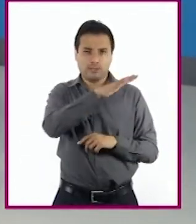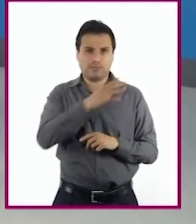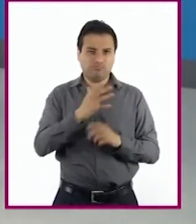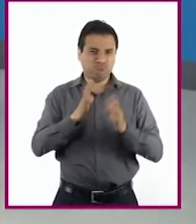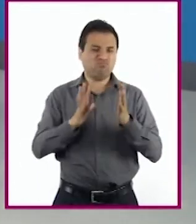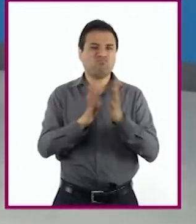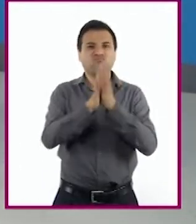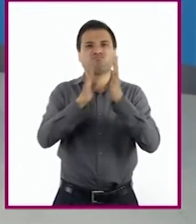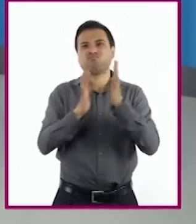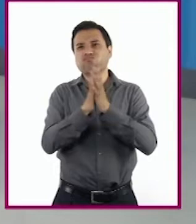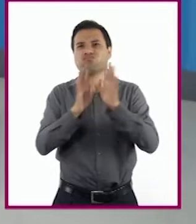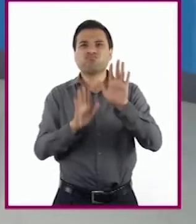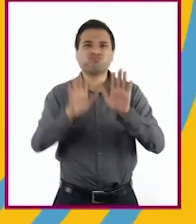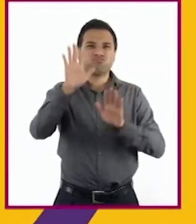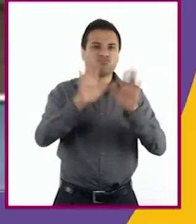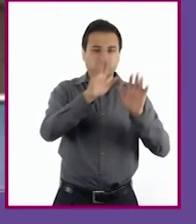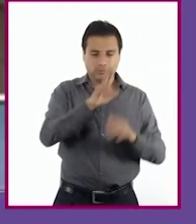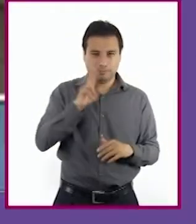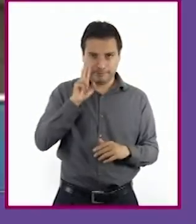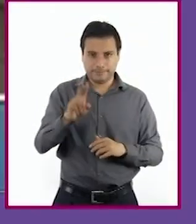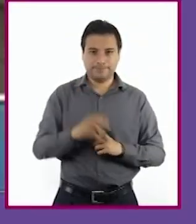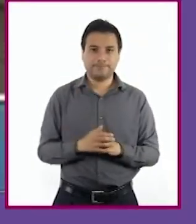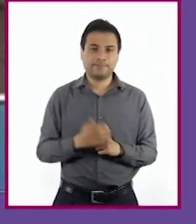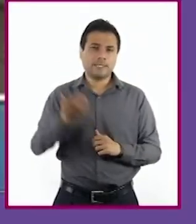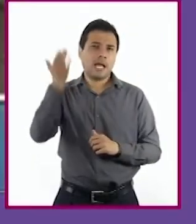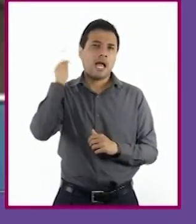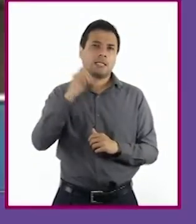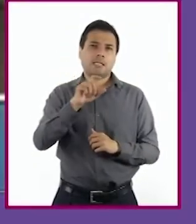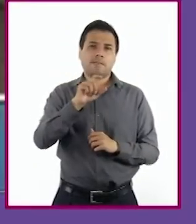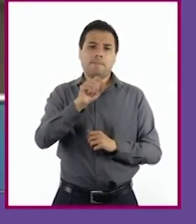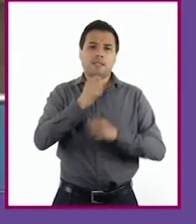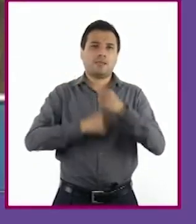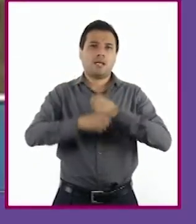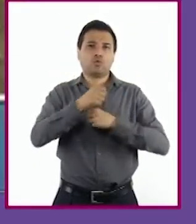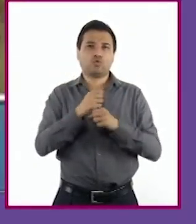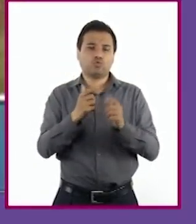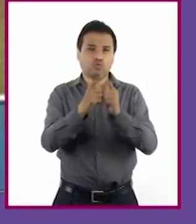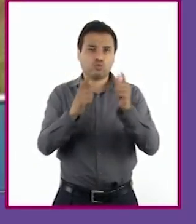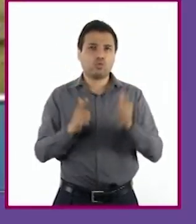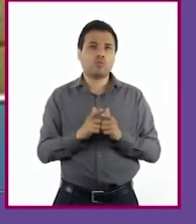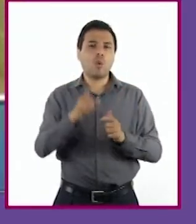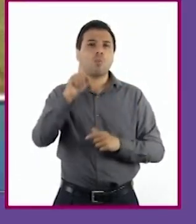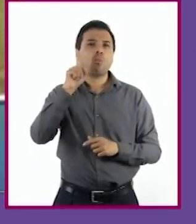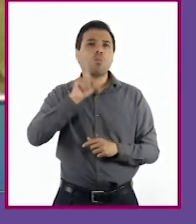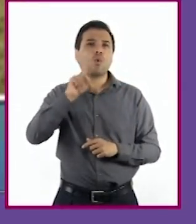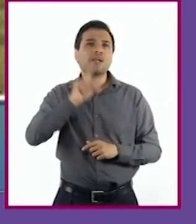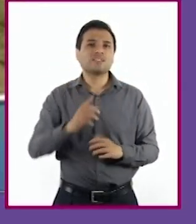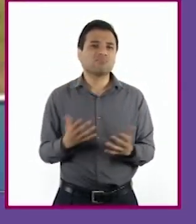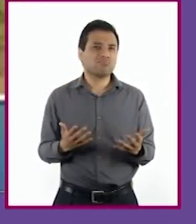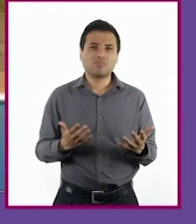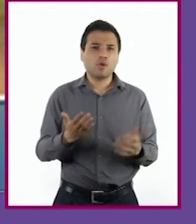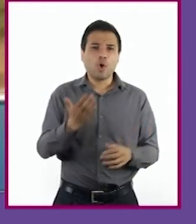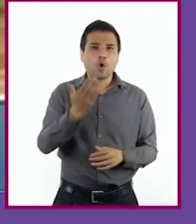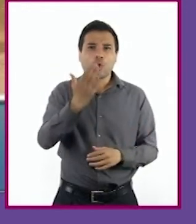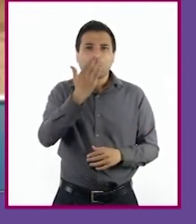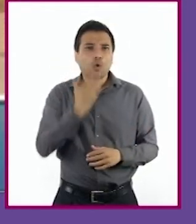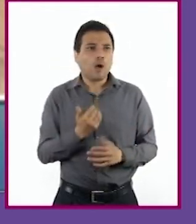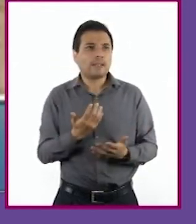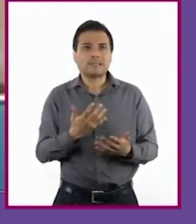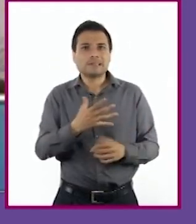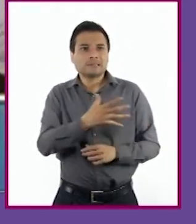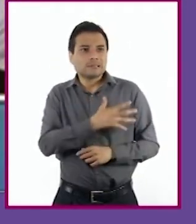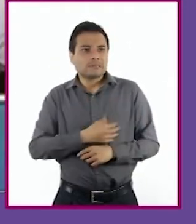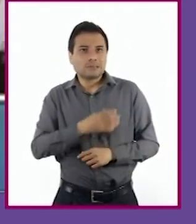de la sociedad democrática. Hace 20 años, un grupo de mujeres no tenía un espacio donde dejar a sus hijos